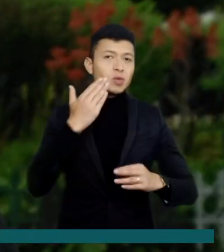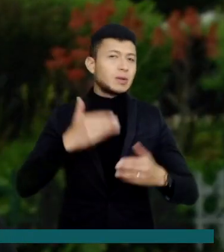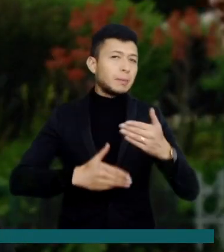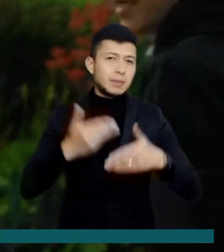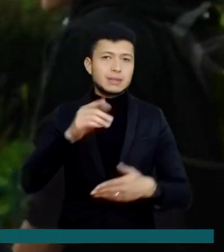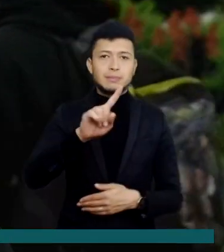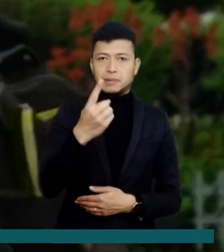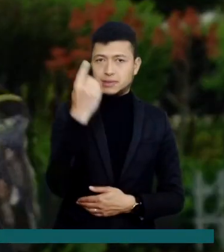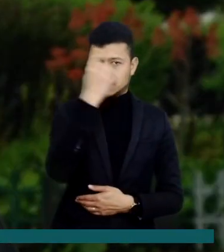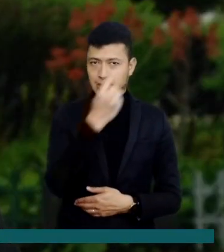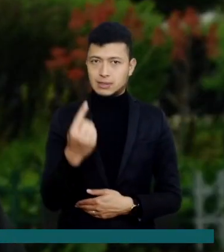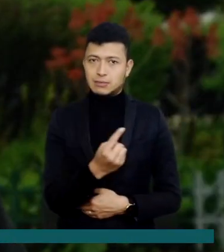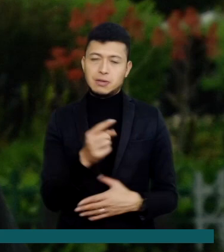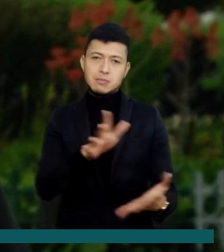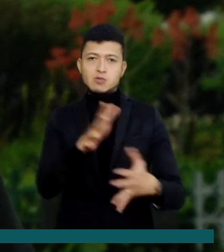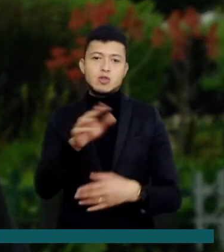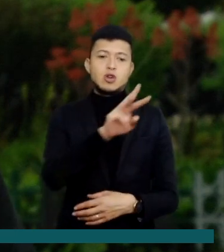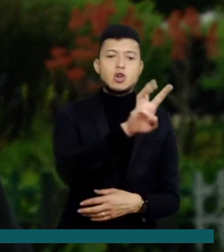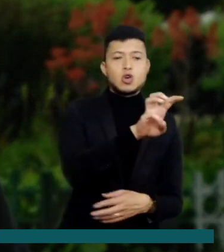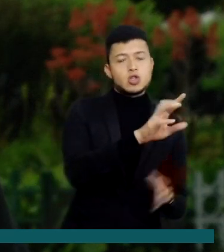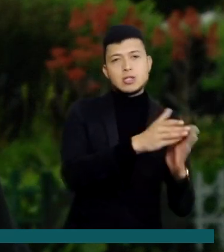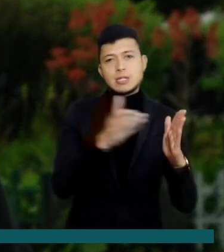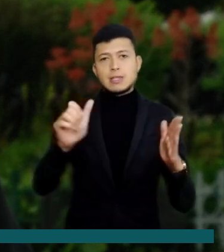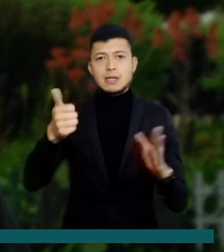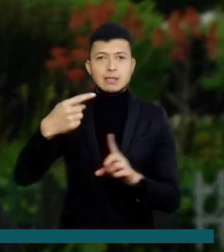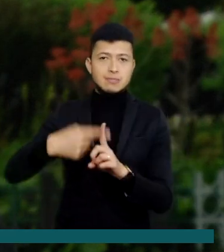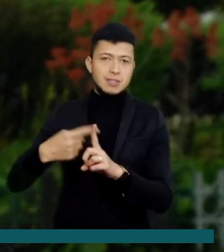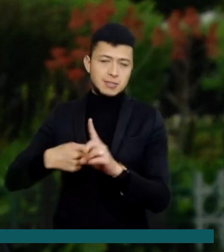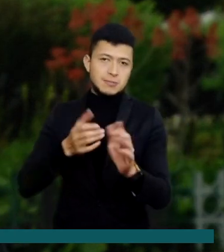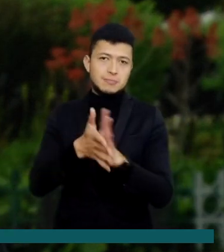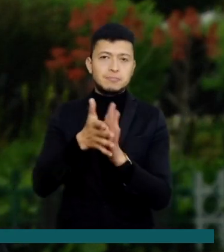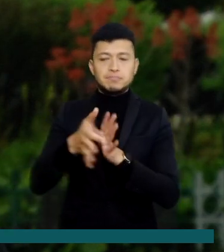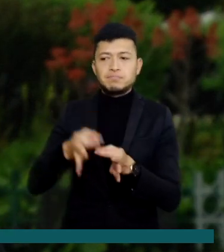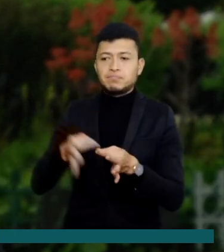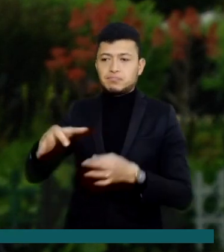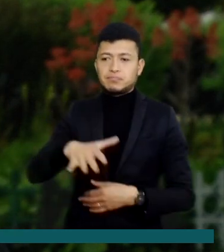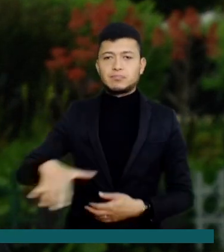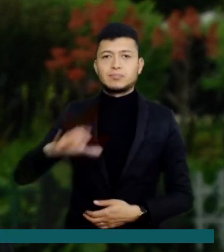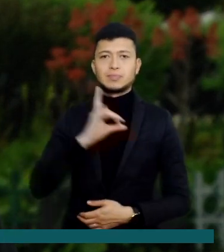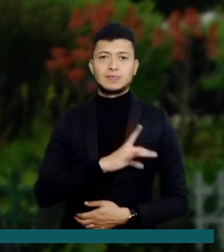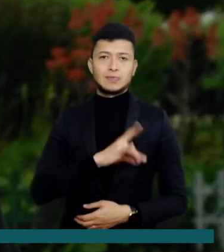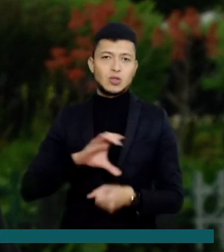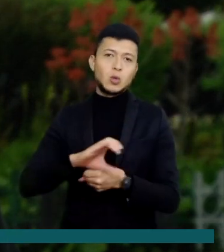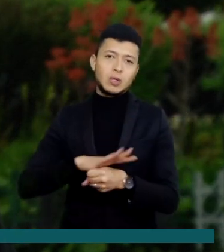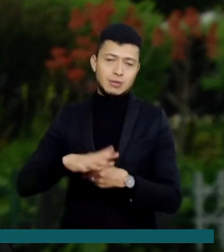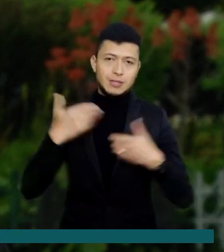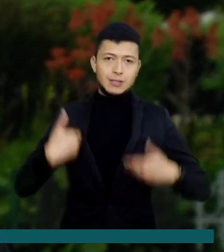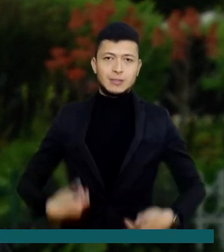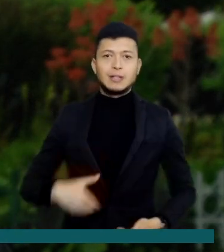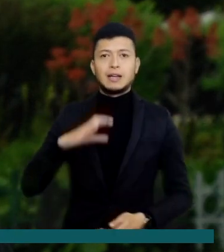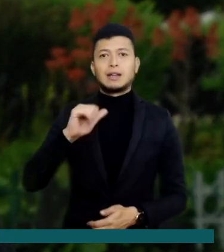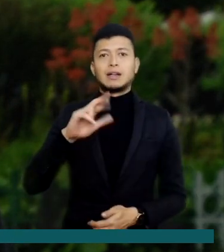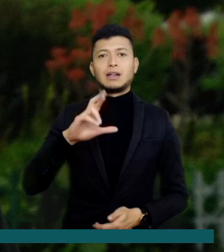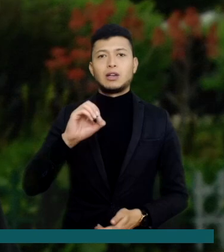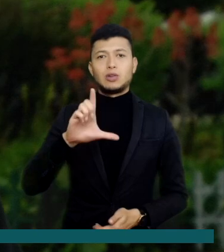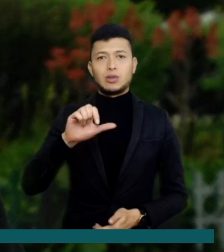septiembre y tendrían una duración de ocho a diez meses. Desde el municipio de Chíala, el departamento de Cundinamarca, informó Carolina Escandón para Enlace 13.